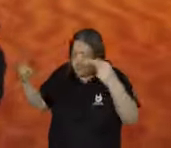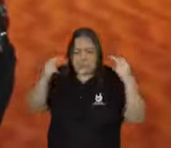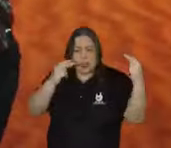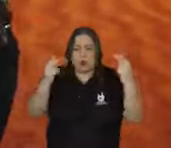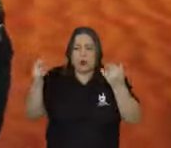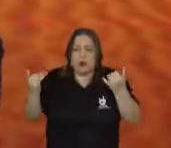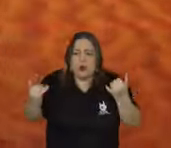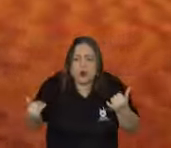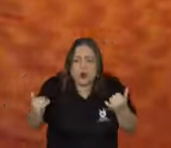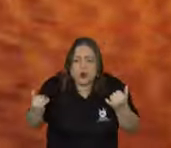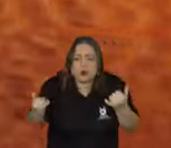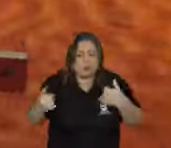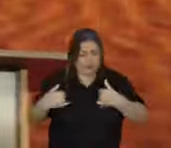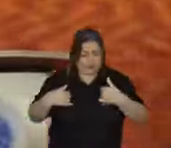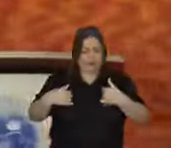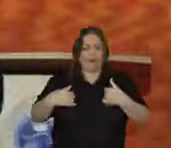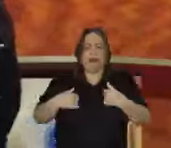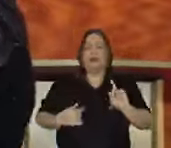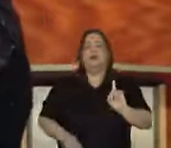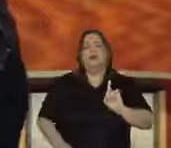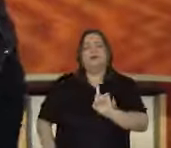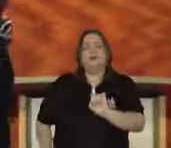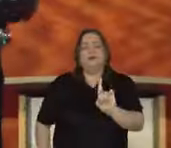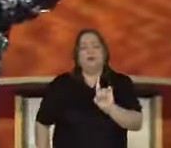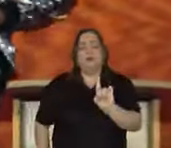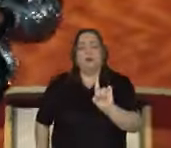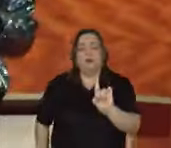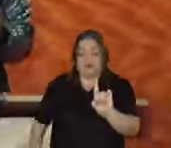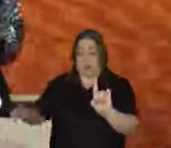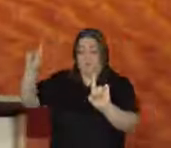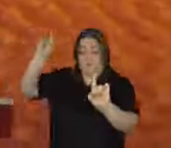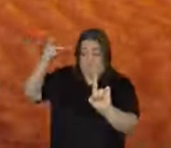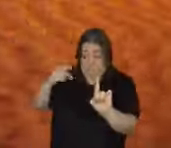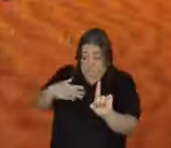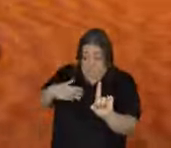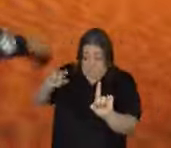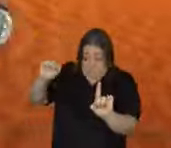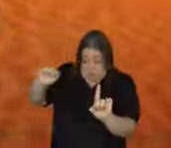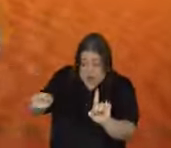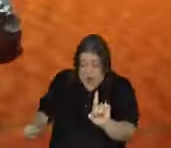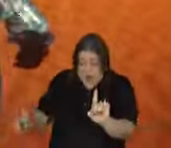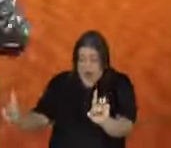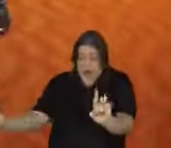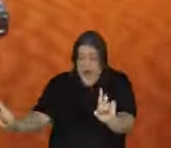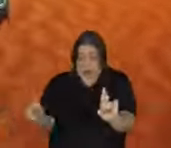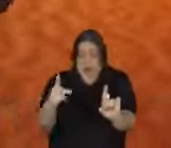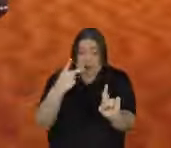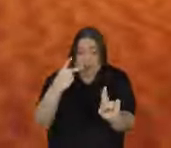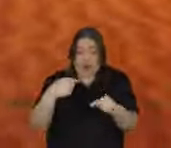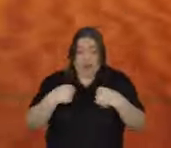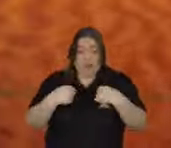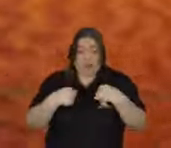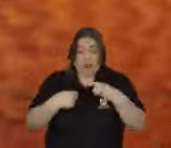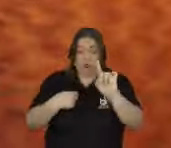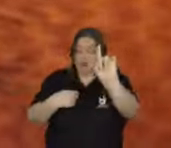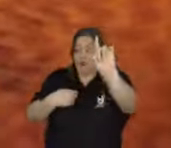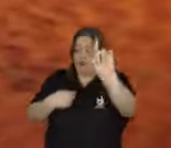dónde yo estoy caminando, será lo que Dios me ve. Ay, ay, ay, ay, ay, ay, ay, pastora,